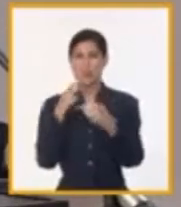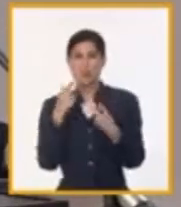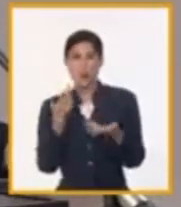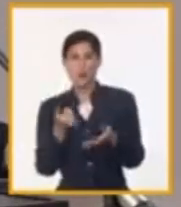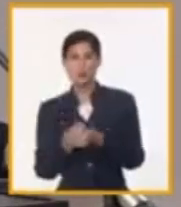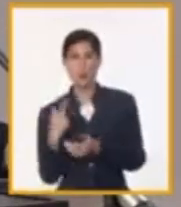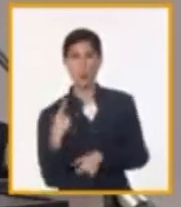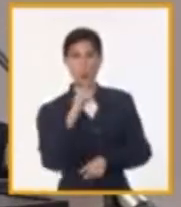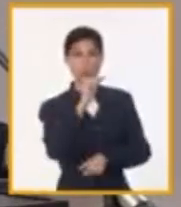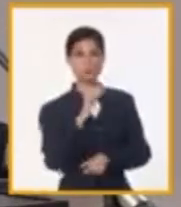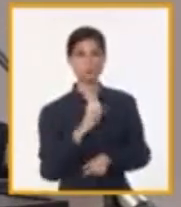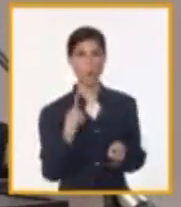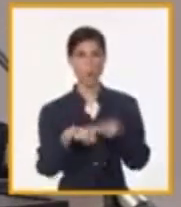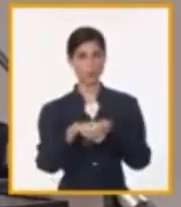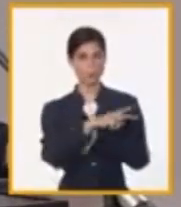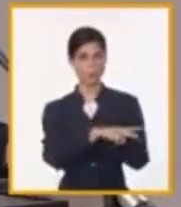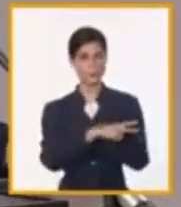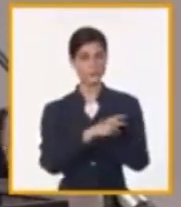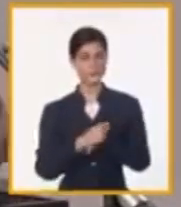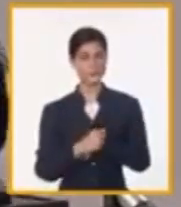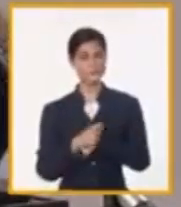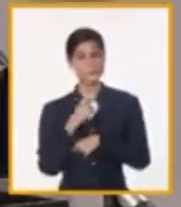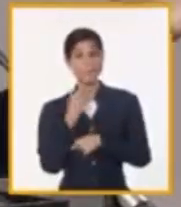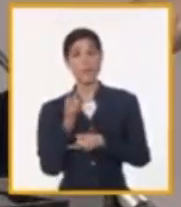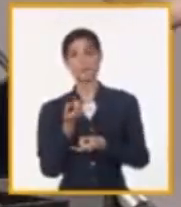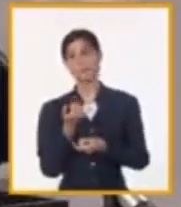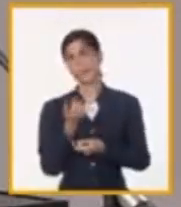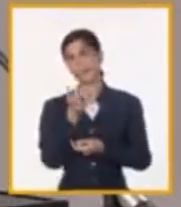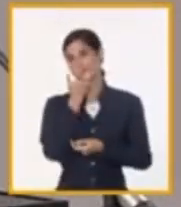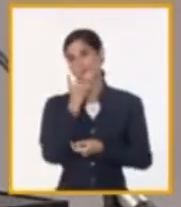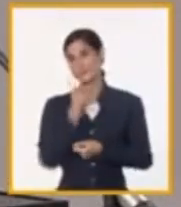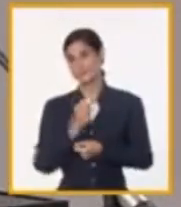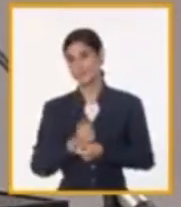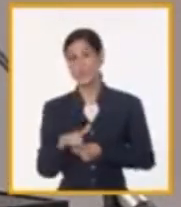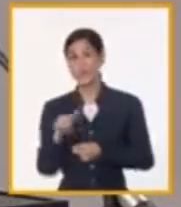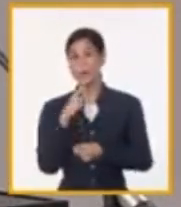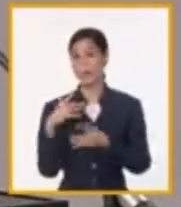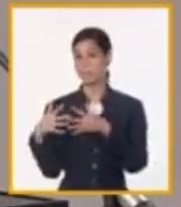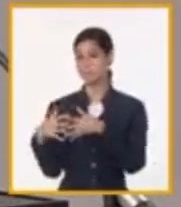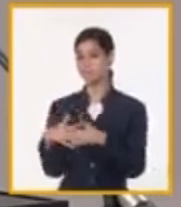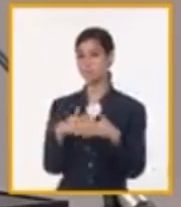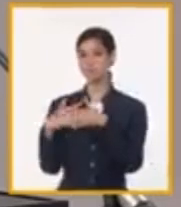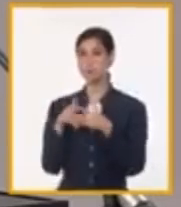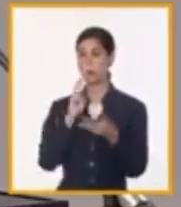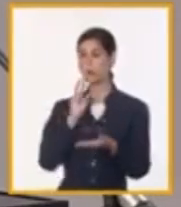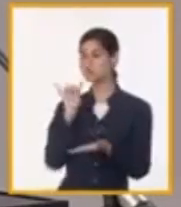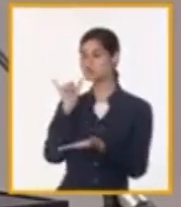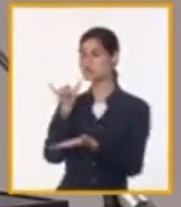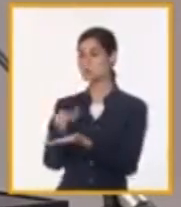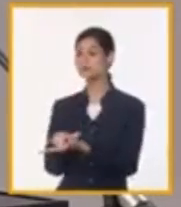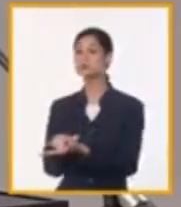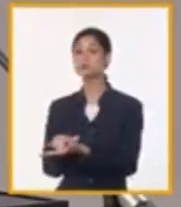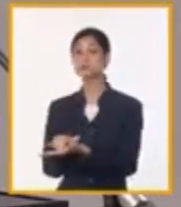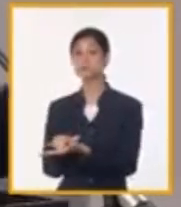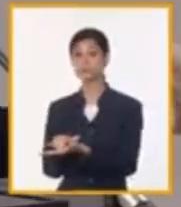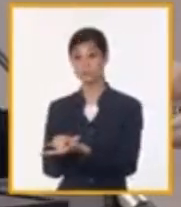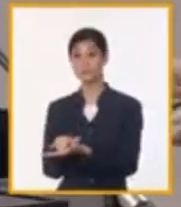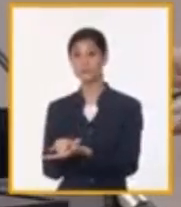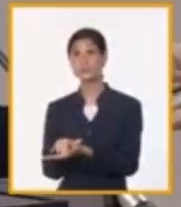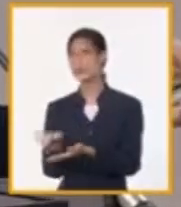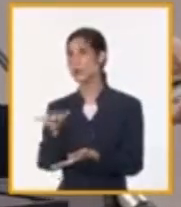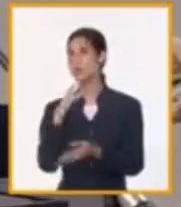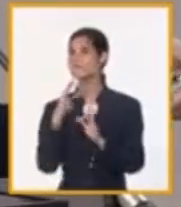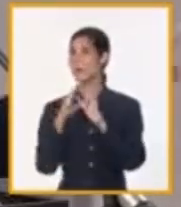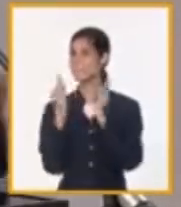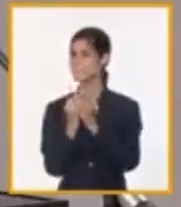cara ha visitado en varias ocasiones Estados Unidos allá se reid ciudadano estadounidense No sí correcto y tiene familiares en Estados Unidos pero no